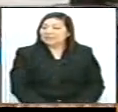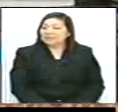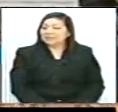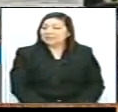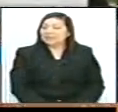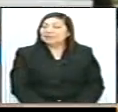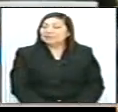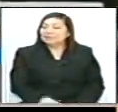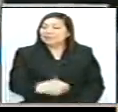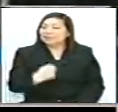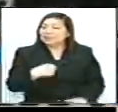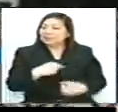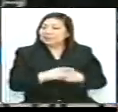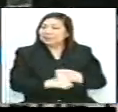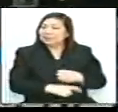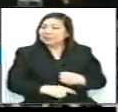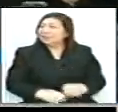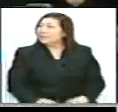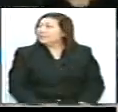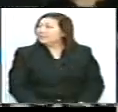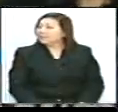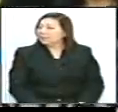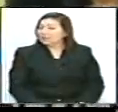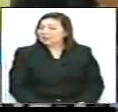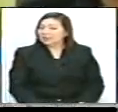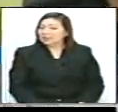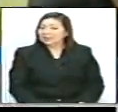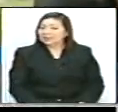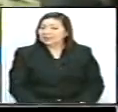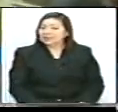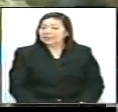sur del país, funcionarios,